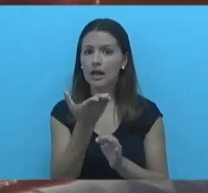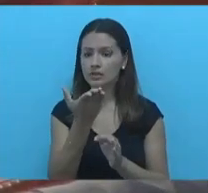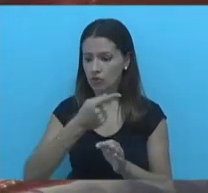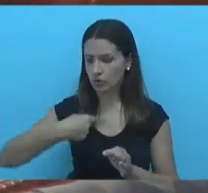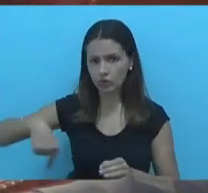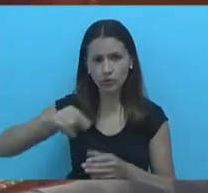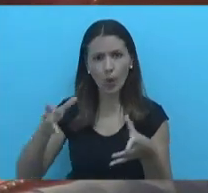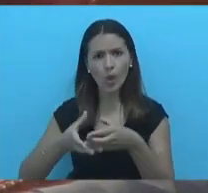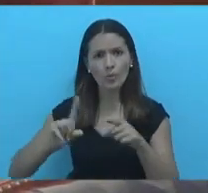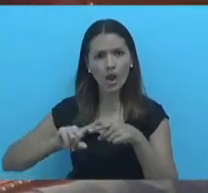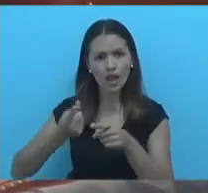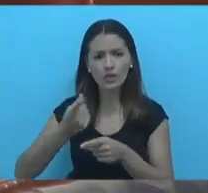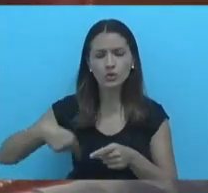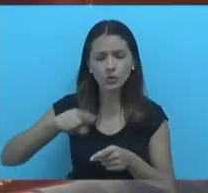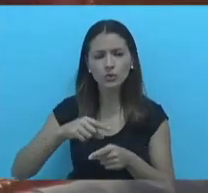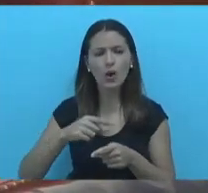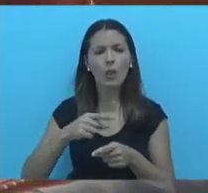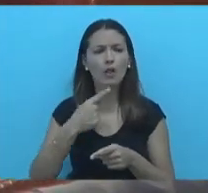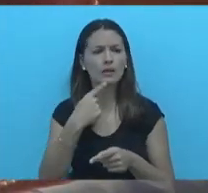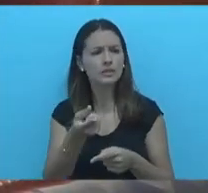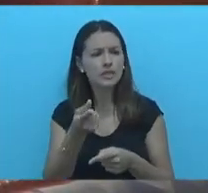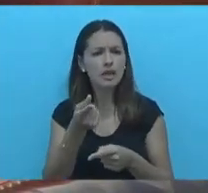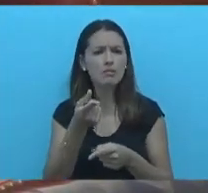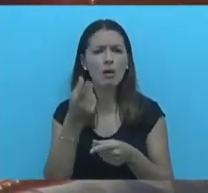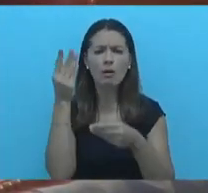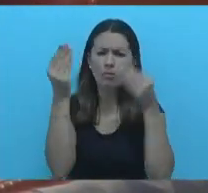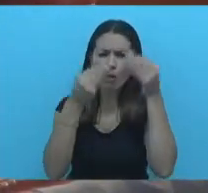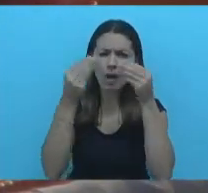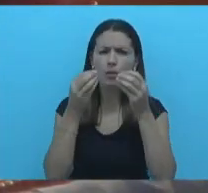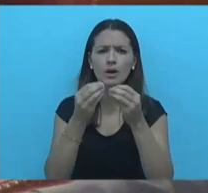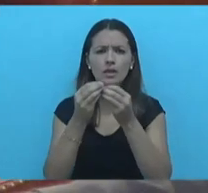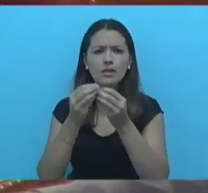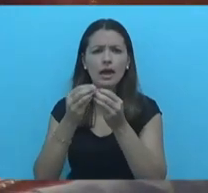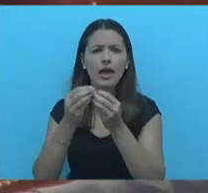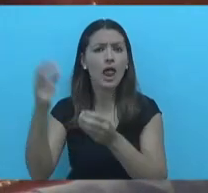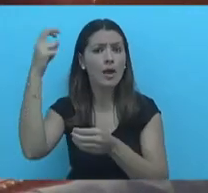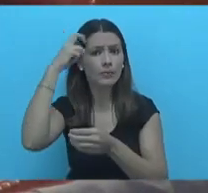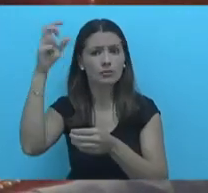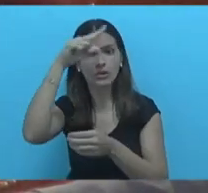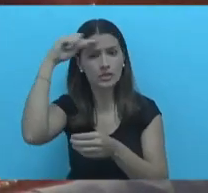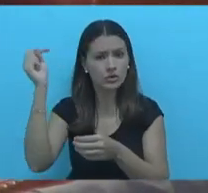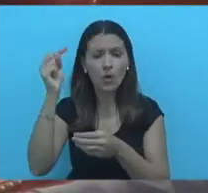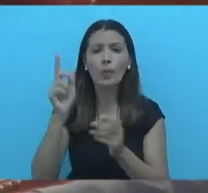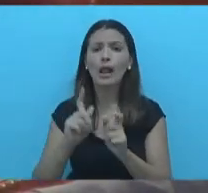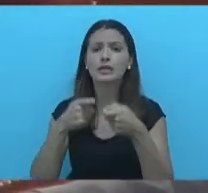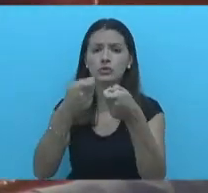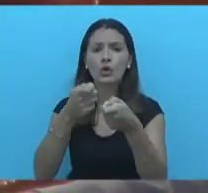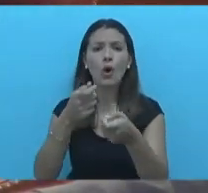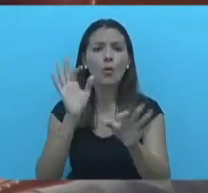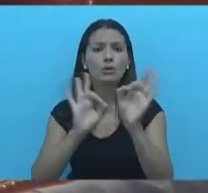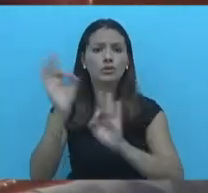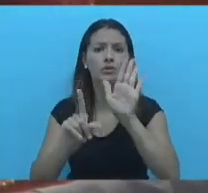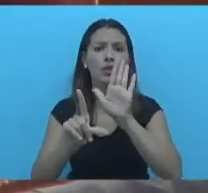la preocupación ante un proyecto de ley que ha ingresado en el Parlamento Nacional que intenta suspender el